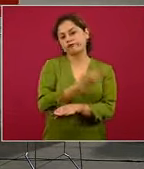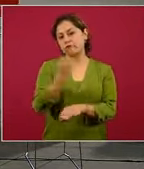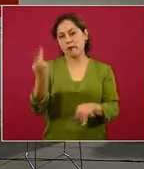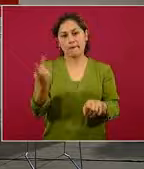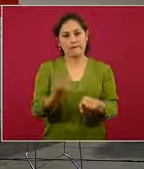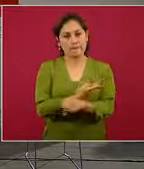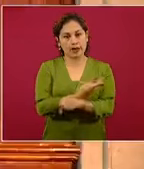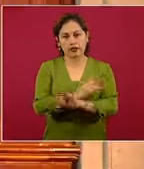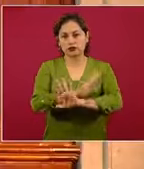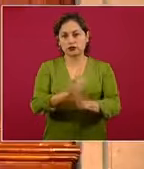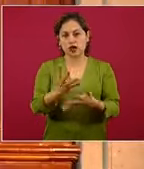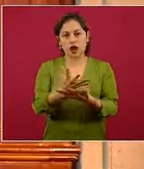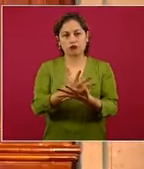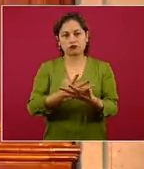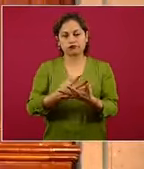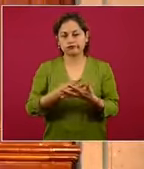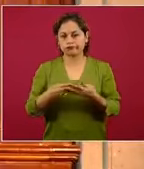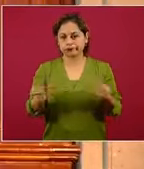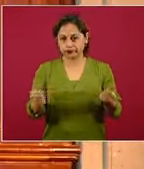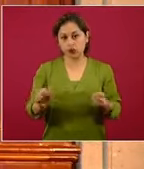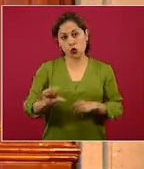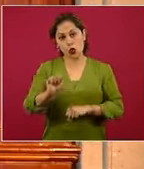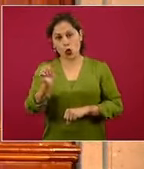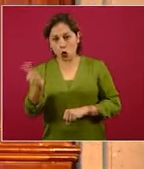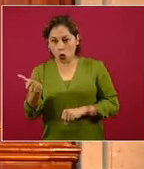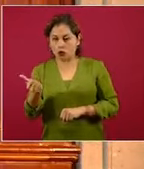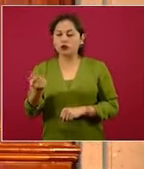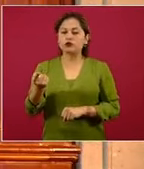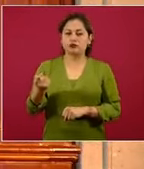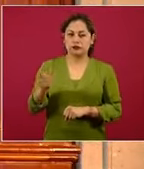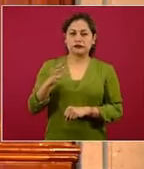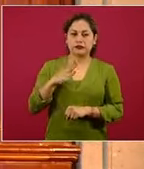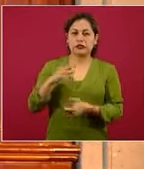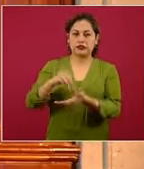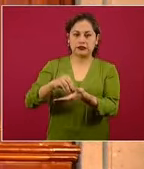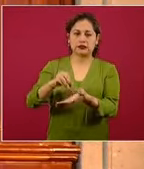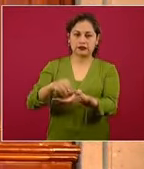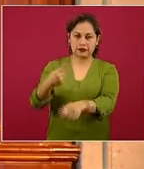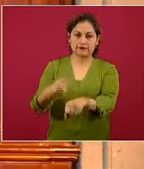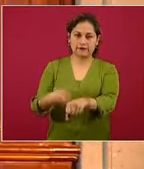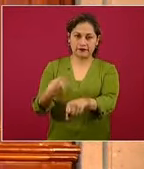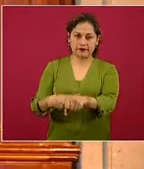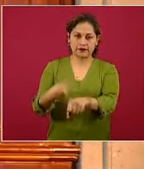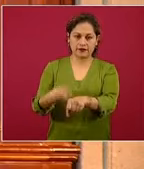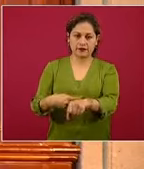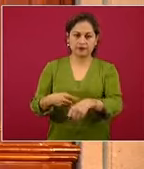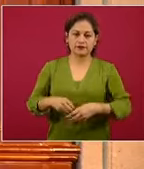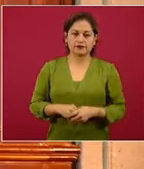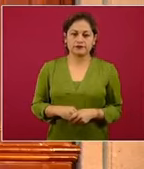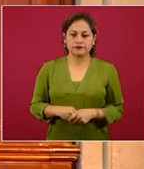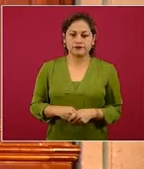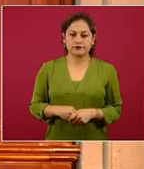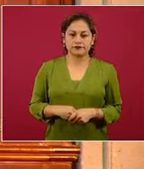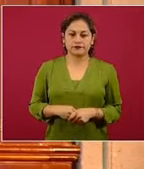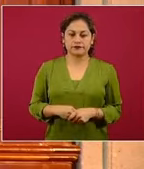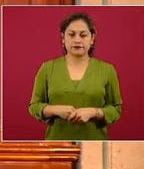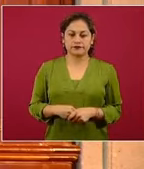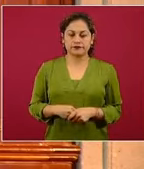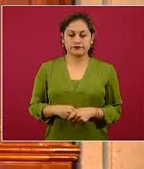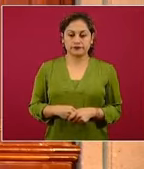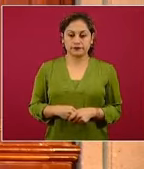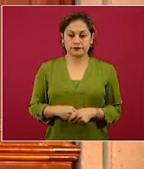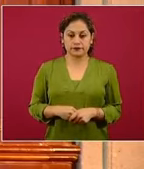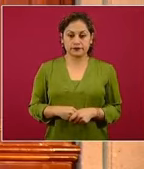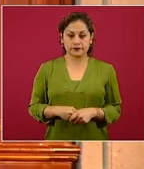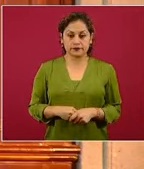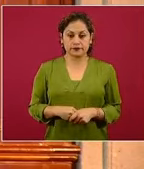inició desde febrero, pues bueno, conservan todavía el potencial de continuar en su momento transmitiendo